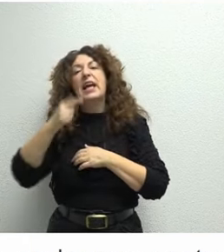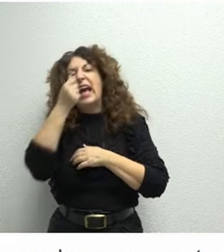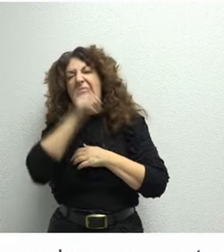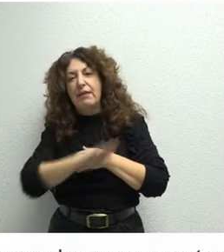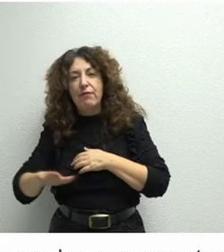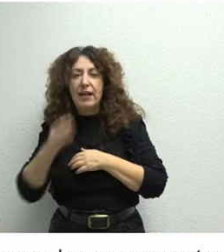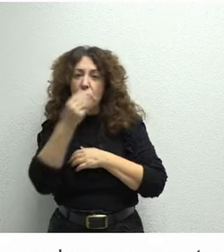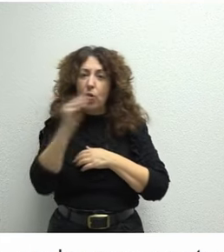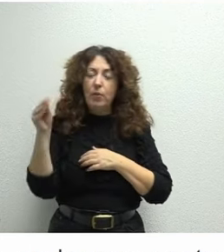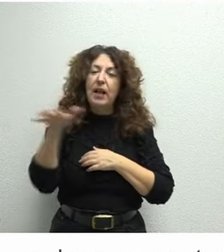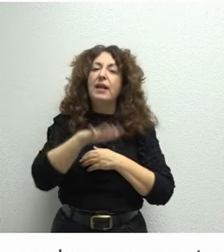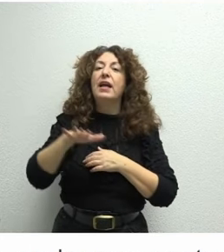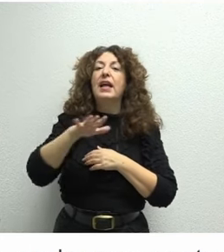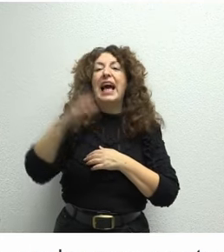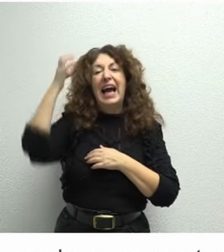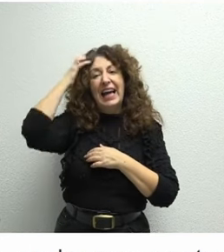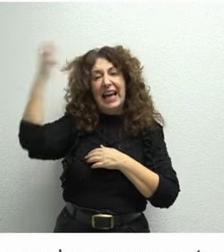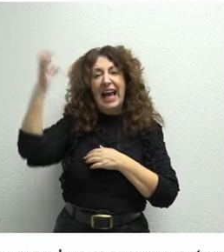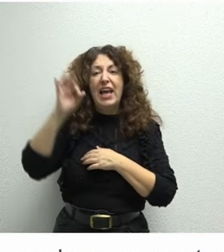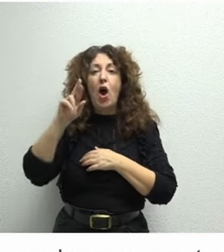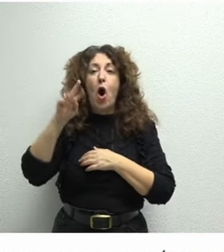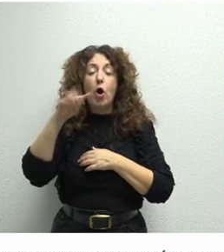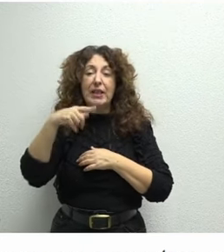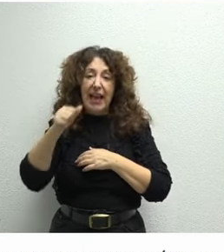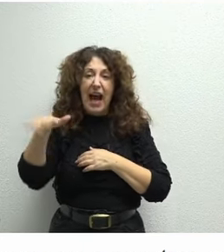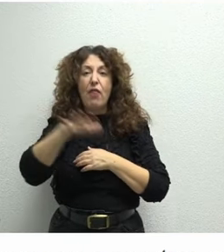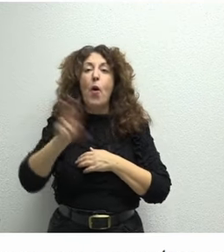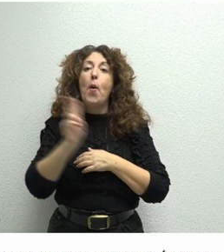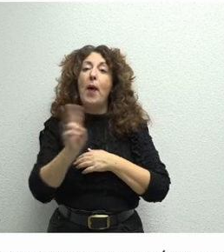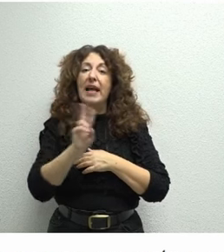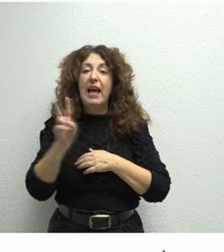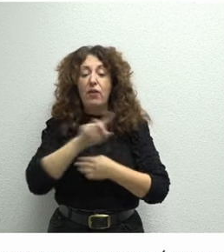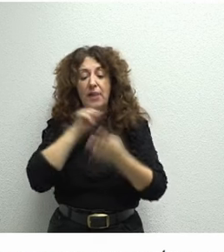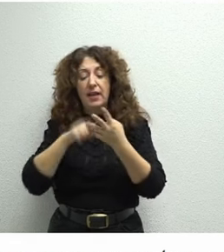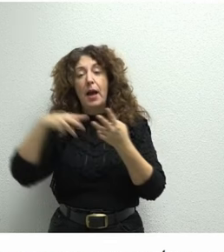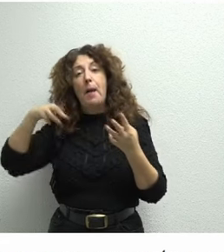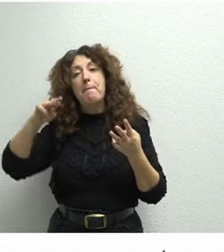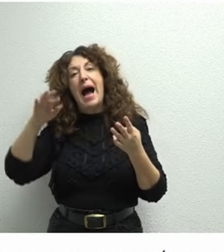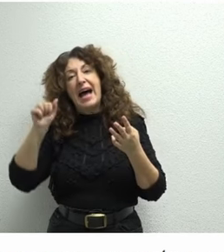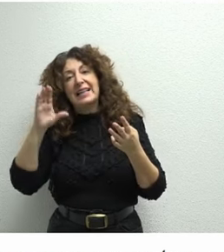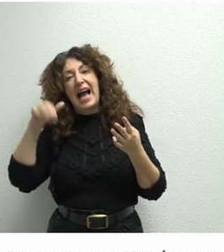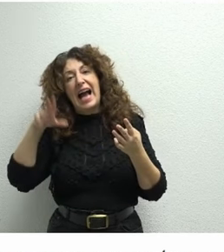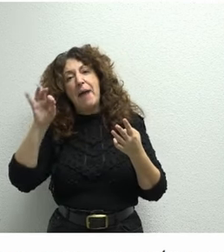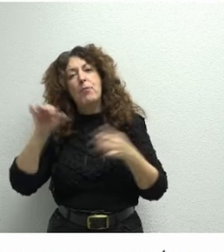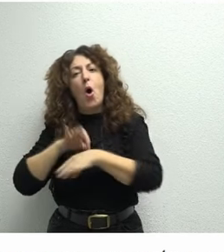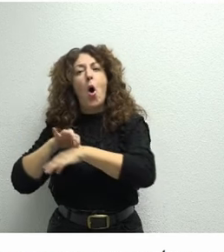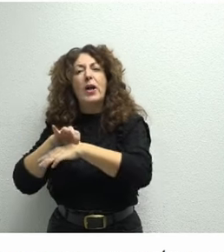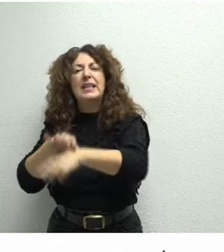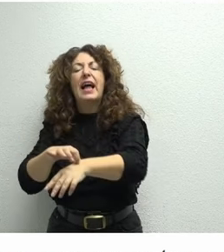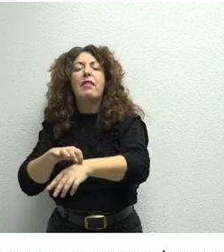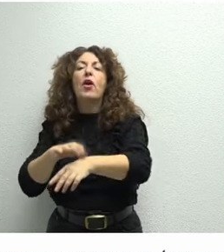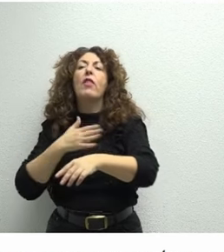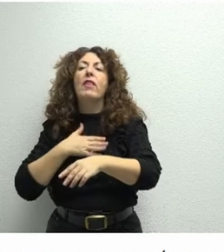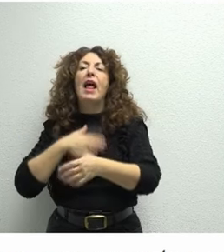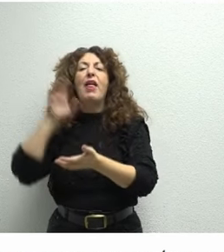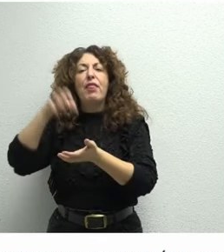Universitario río Ortega en Valladolid y Marta Campos que es orientadora del centro San Juan de Dios de Valladolid También muchas